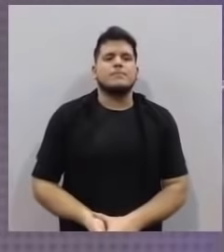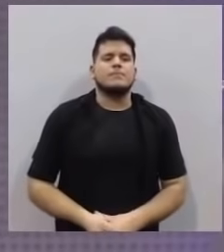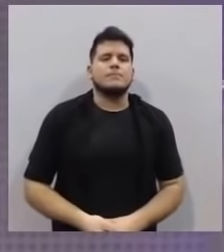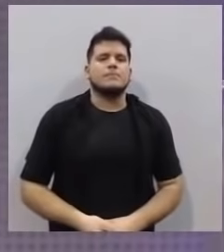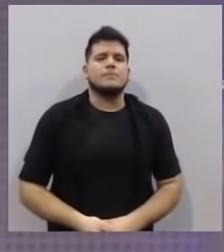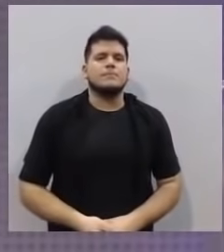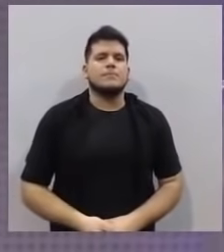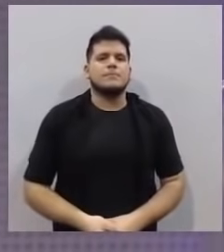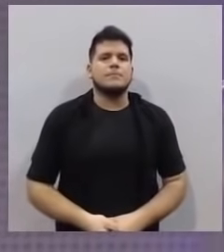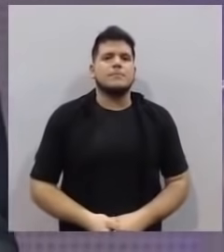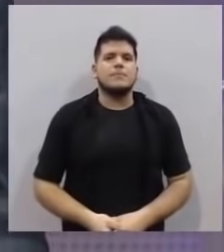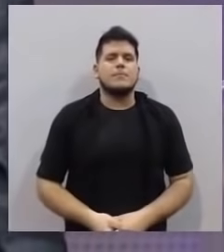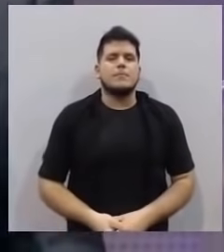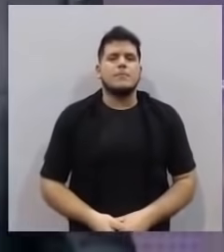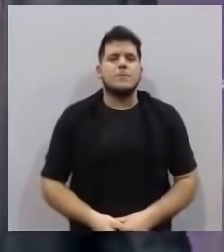equívocos